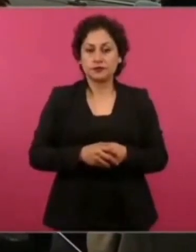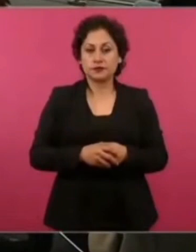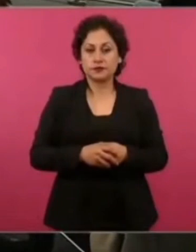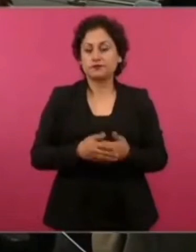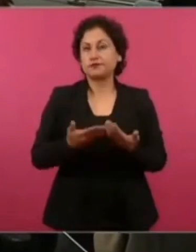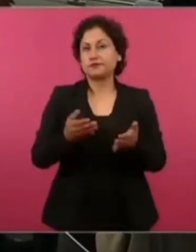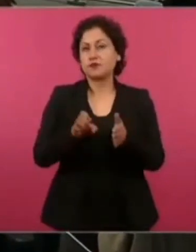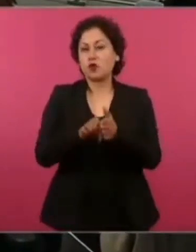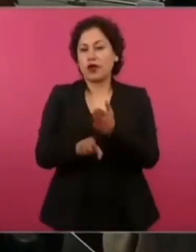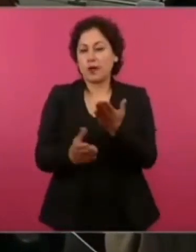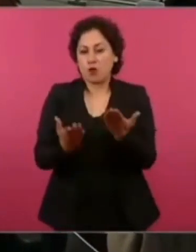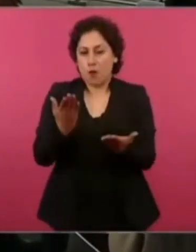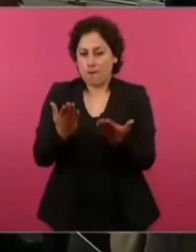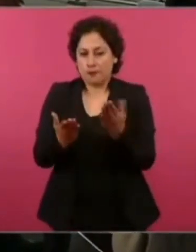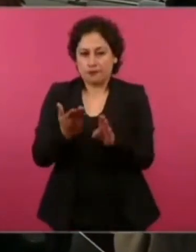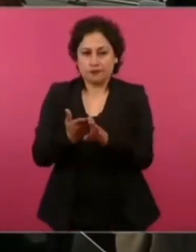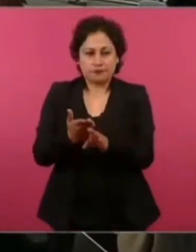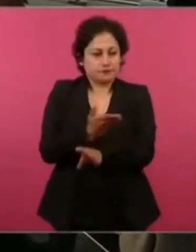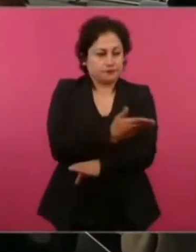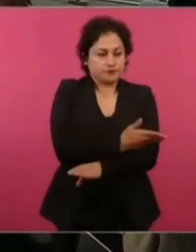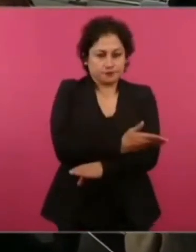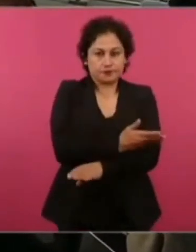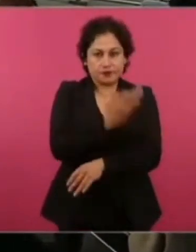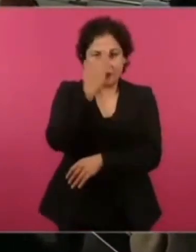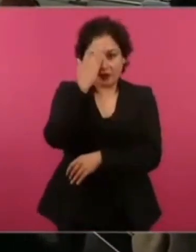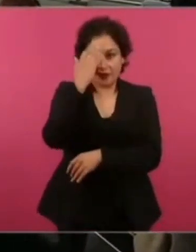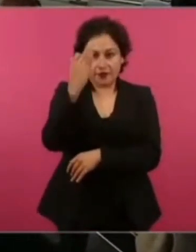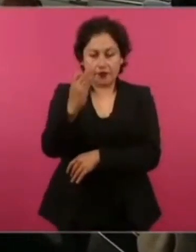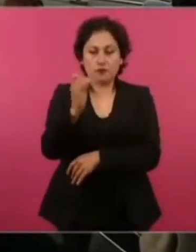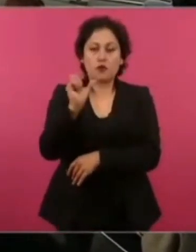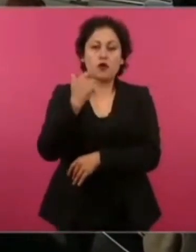Felipe Calderón, cuando Fox,